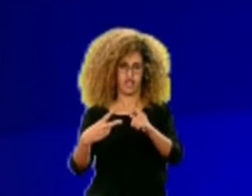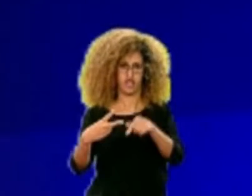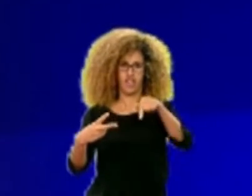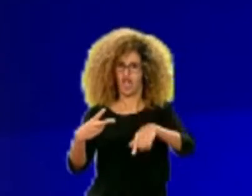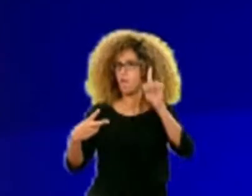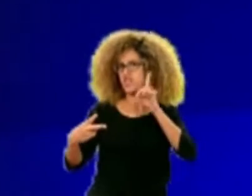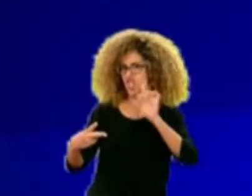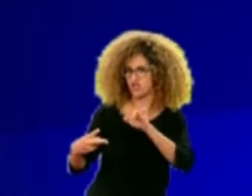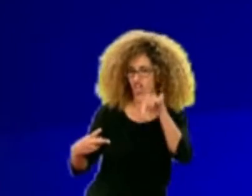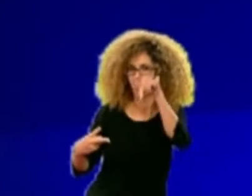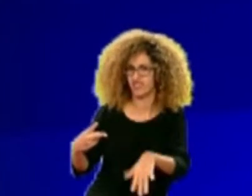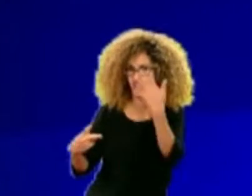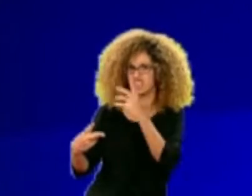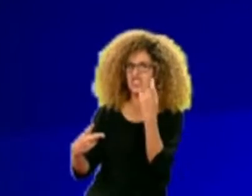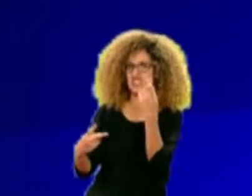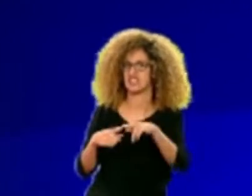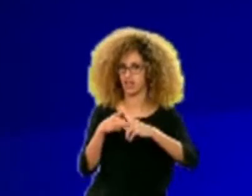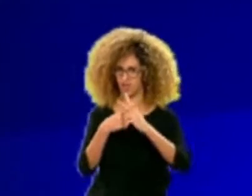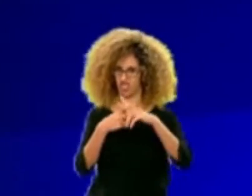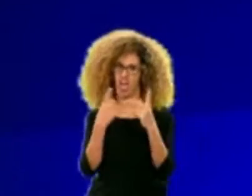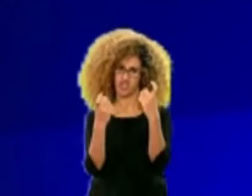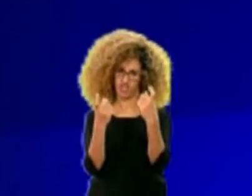este carnaval necesita herramientas.